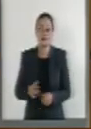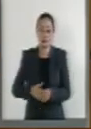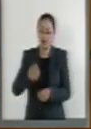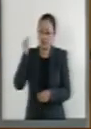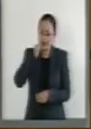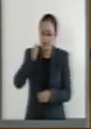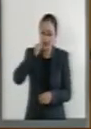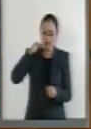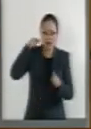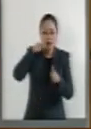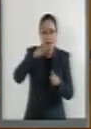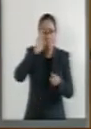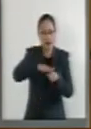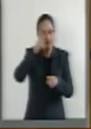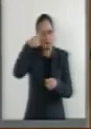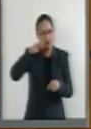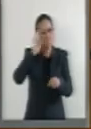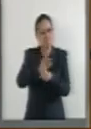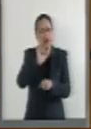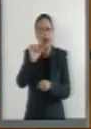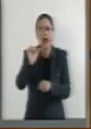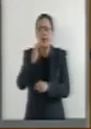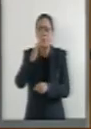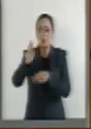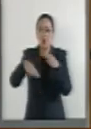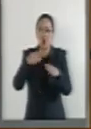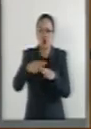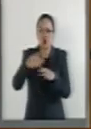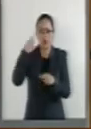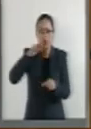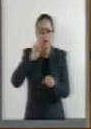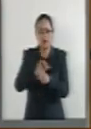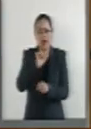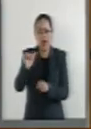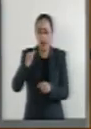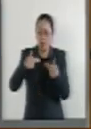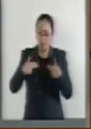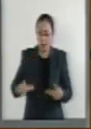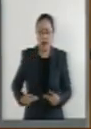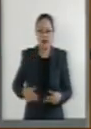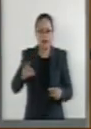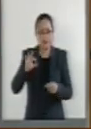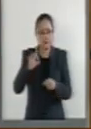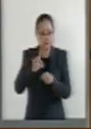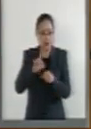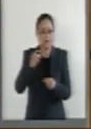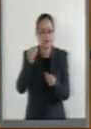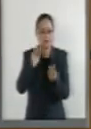bien del planeta, que sea por el bien de la especie humana. Muchas gracias.